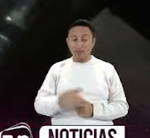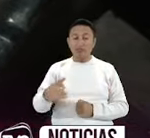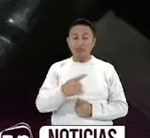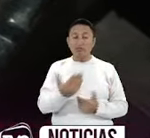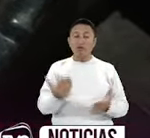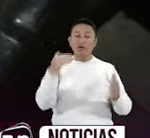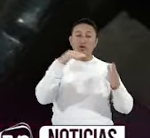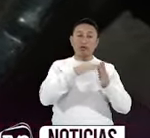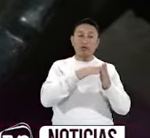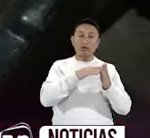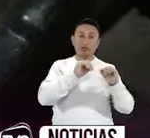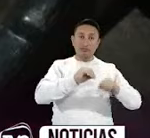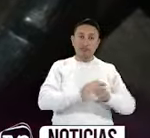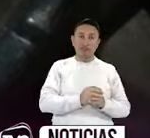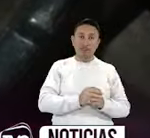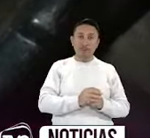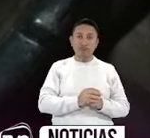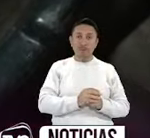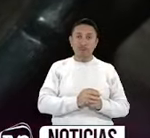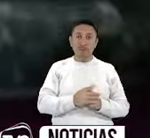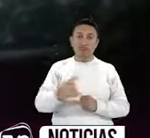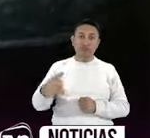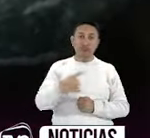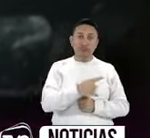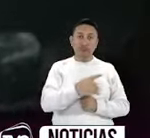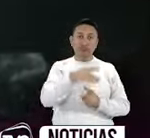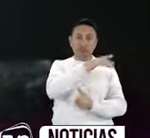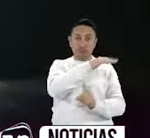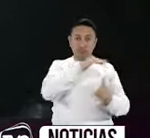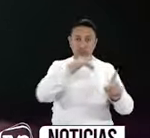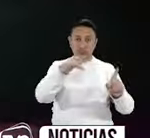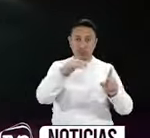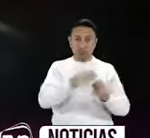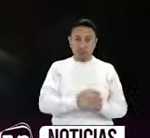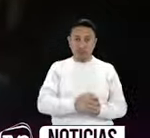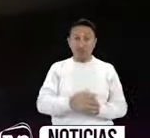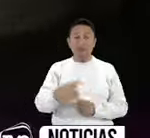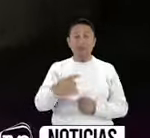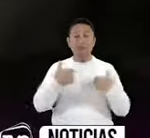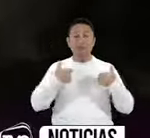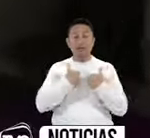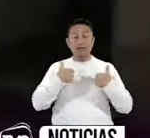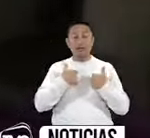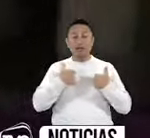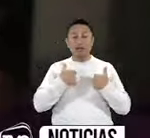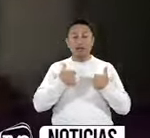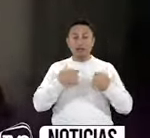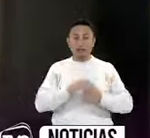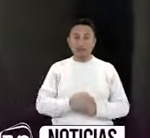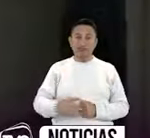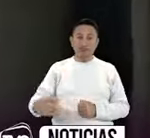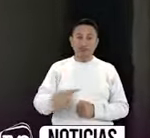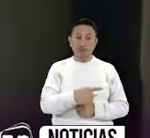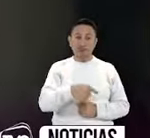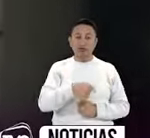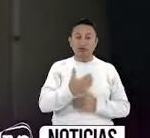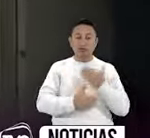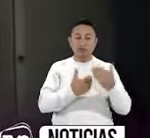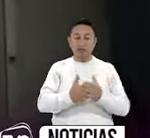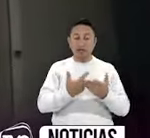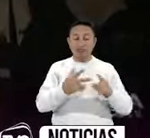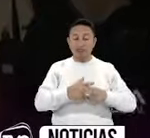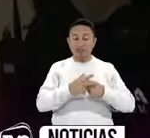animalito a su hábitat natural. Tomando en cuenta que se trata de un animal silvestre, se procederán con las debidas investigaciones.